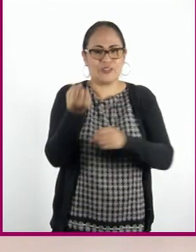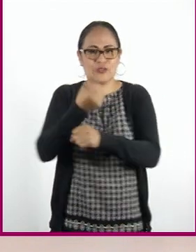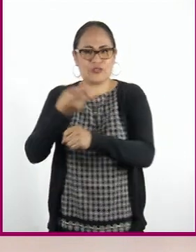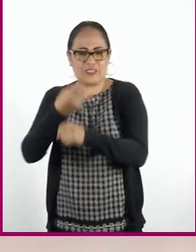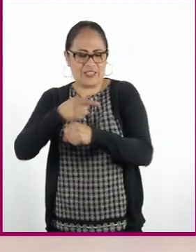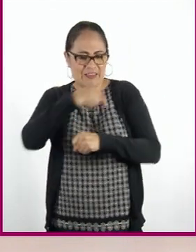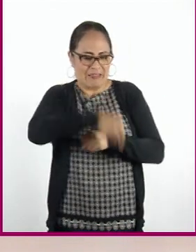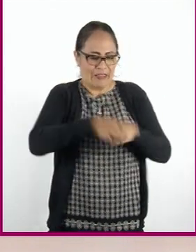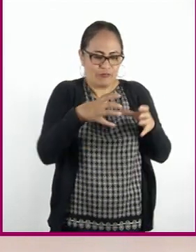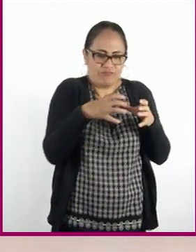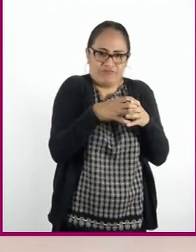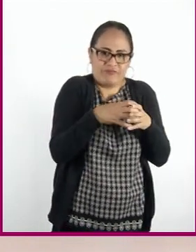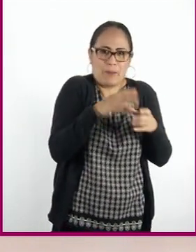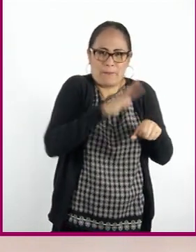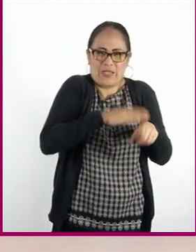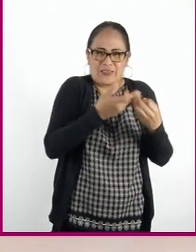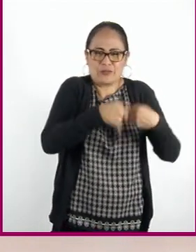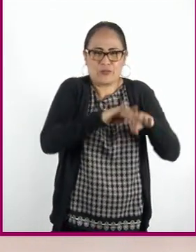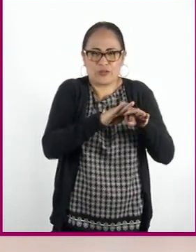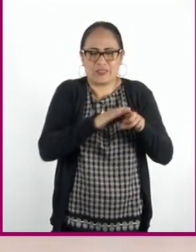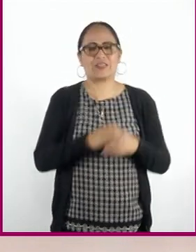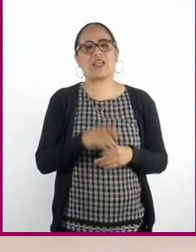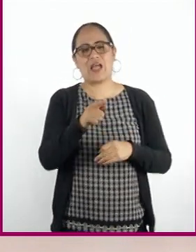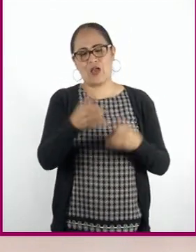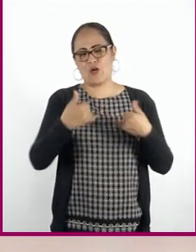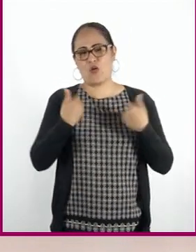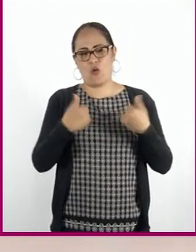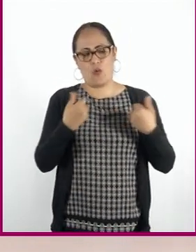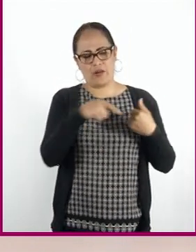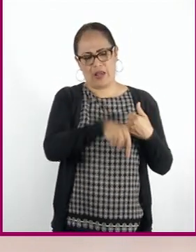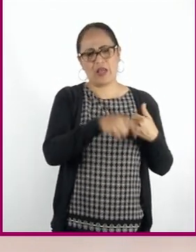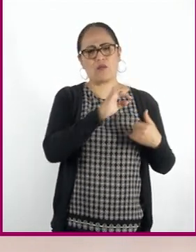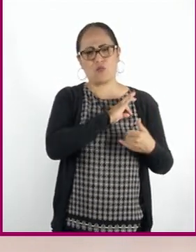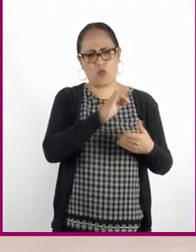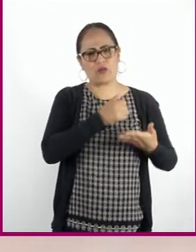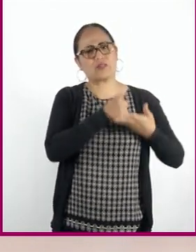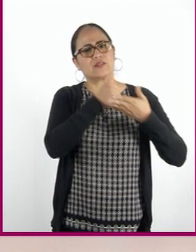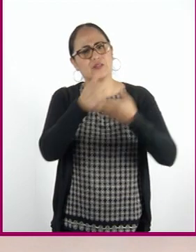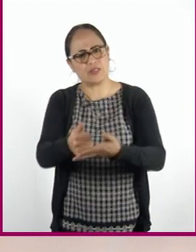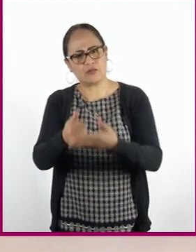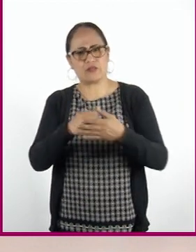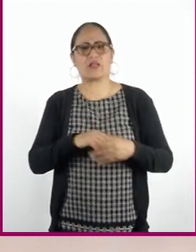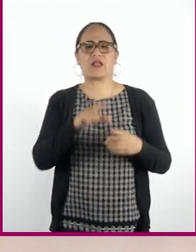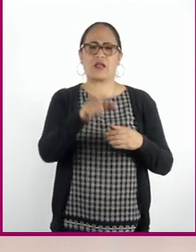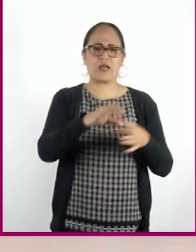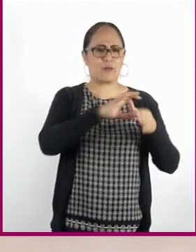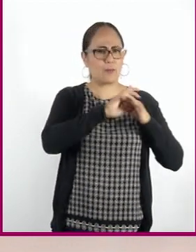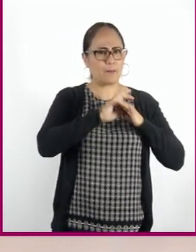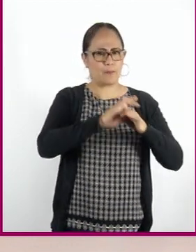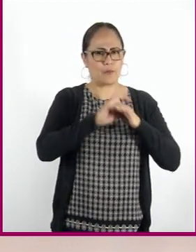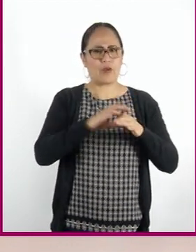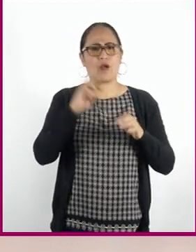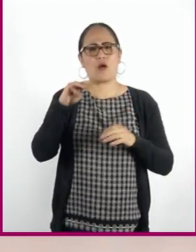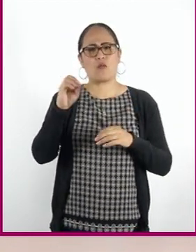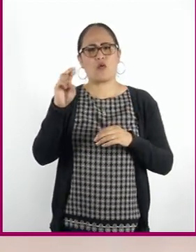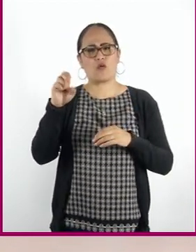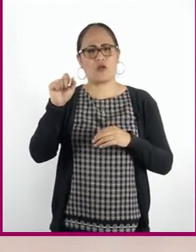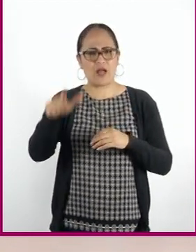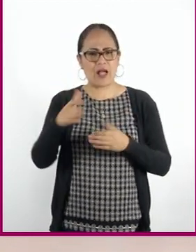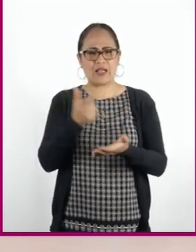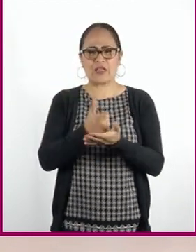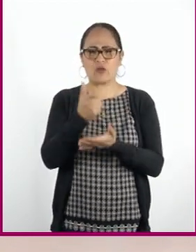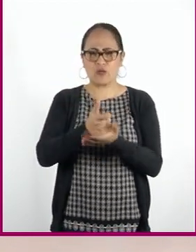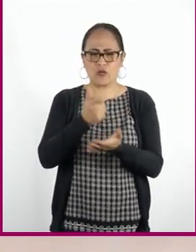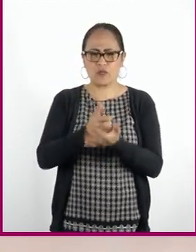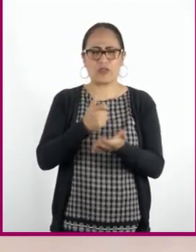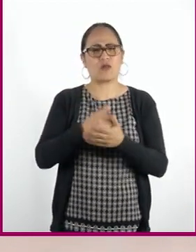un excelente ambiente de ayuda al adolescente que le proporciona vínculos morales, apoyo económico, sentimental y